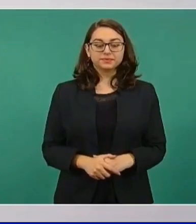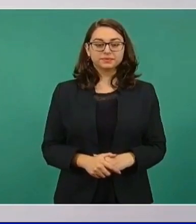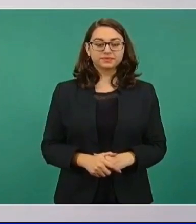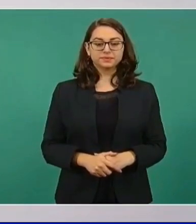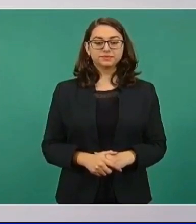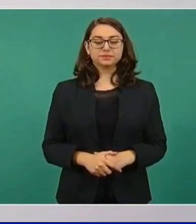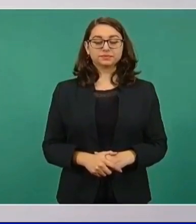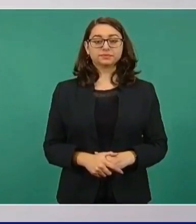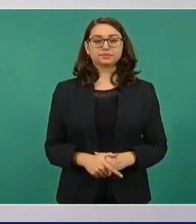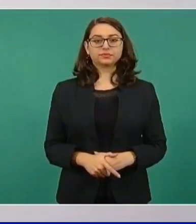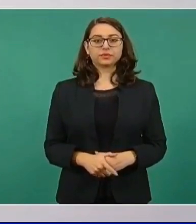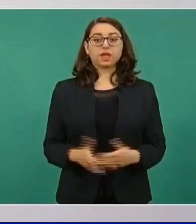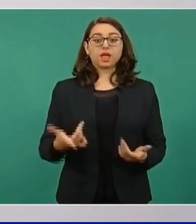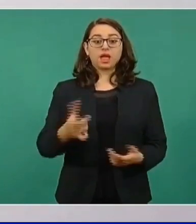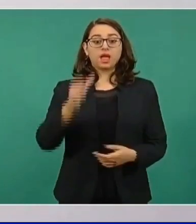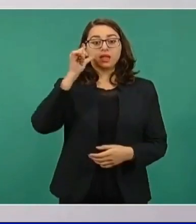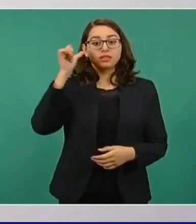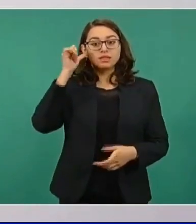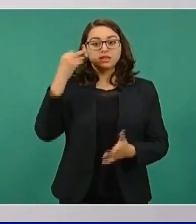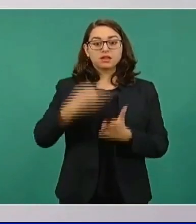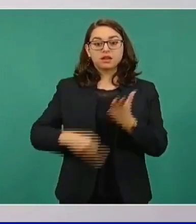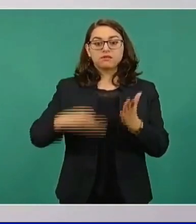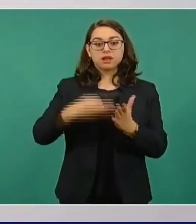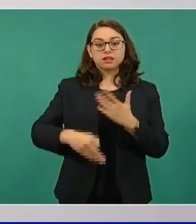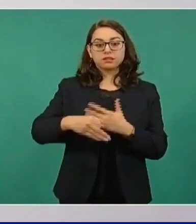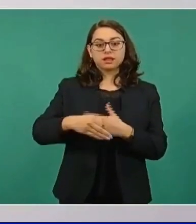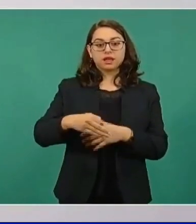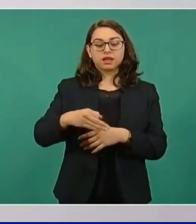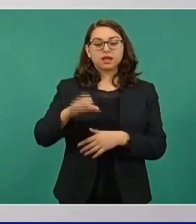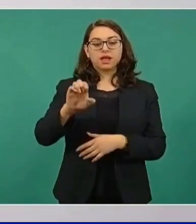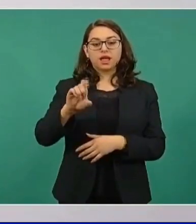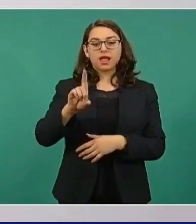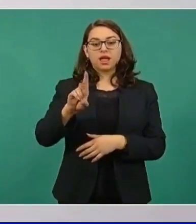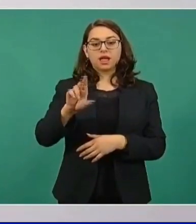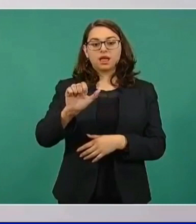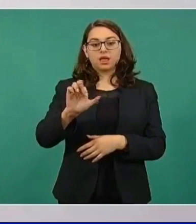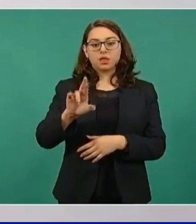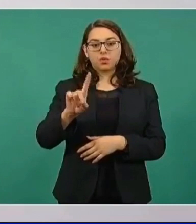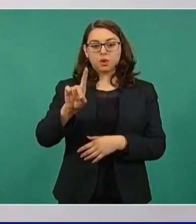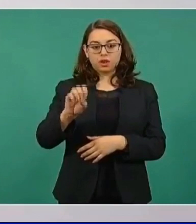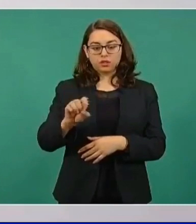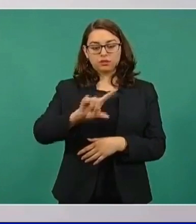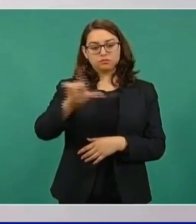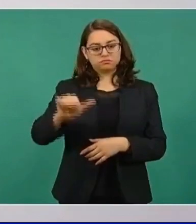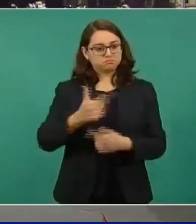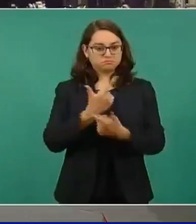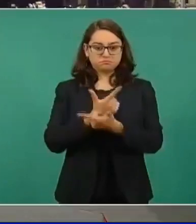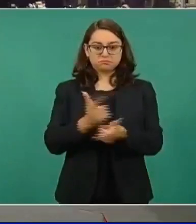Solo nos quedó pendiente Eduardo y luego